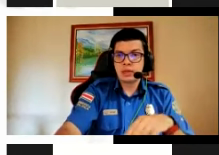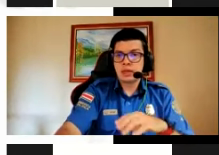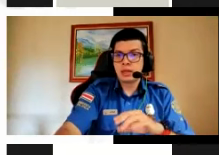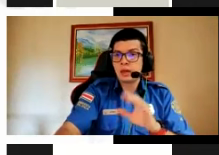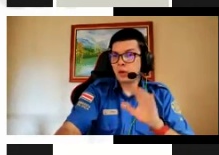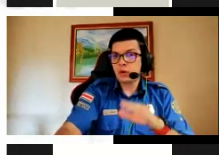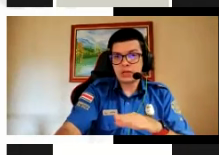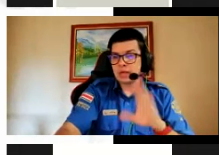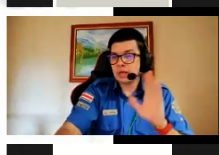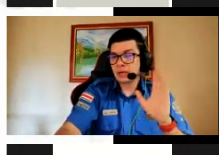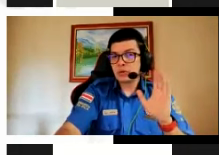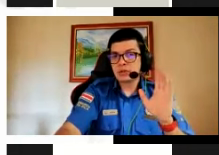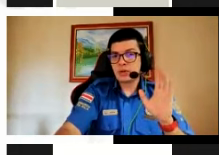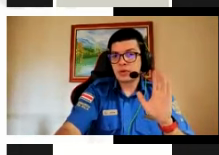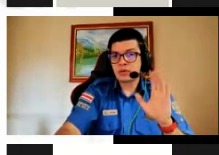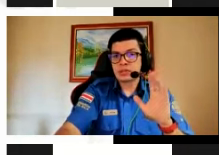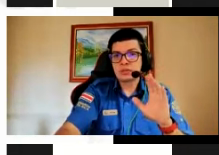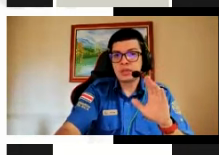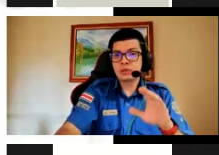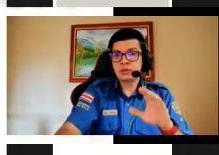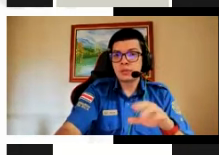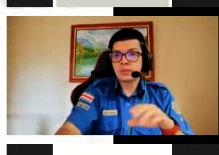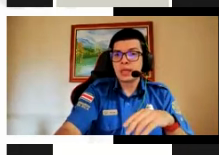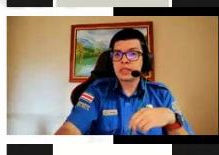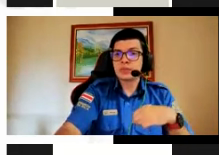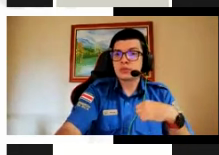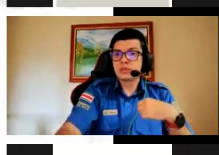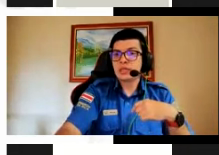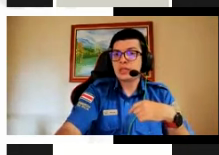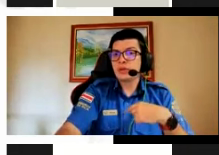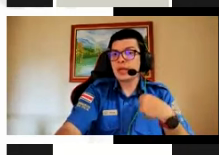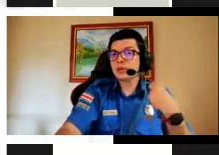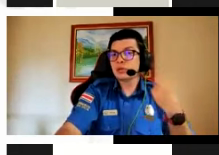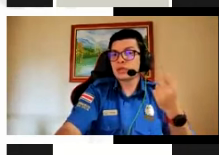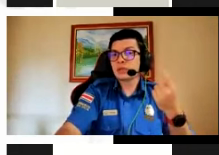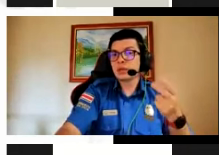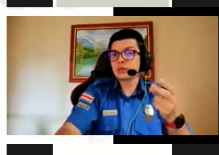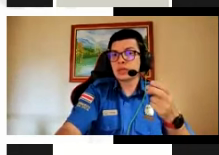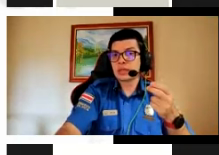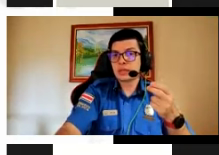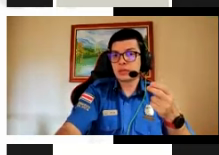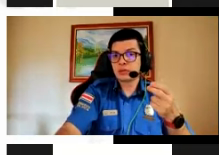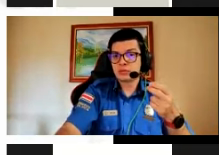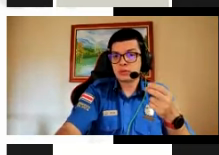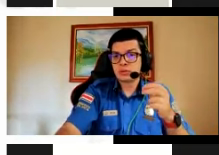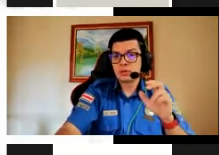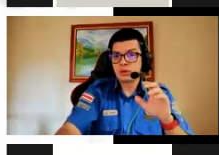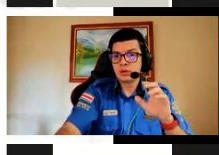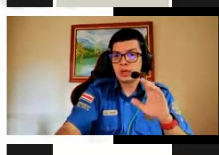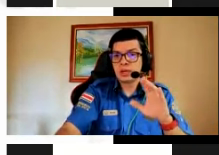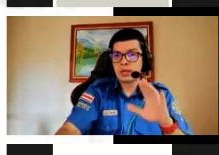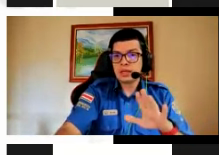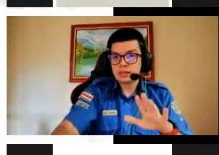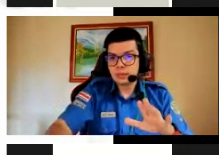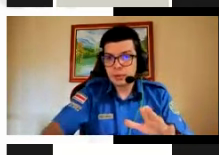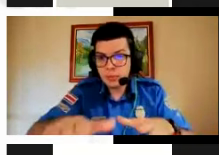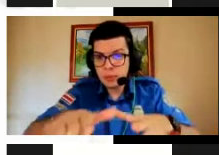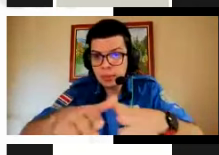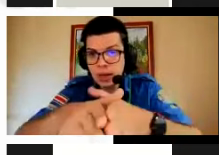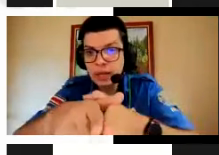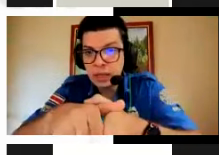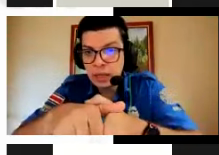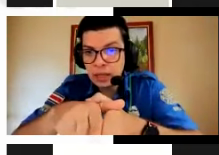¿Ok? Otro acontecimiento, explosión de cilindro deja 2 quemados en Cartago. ¿Ok? Si